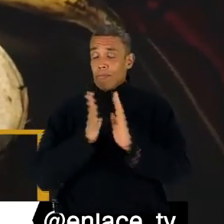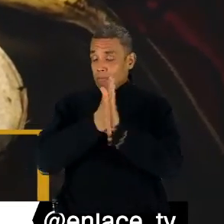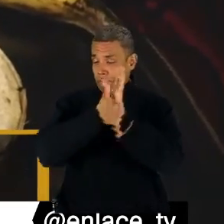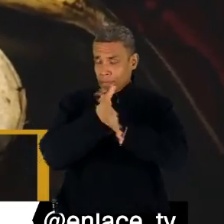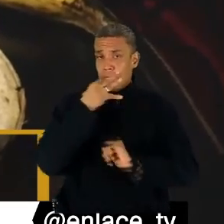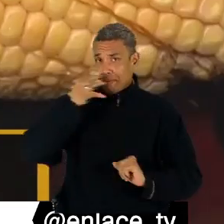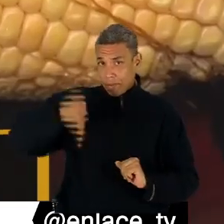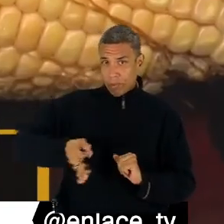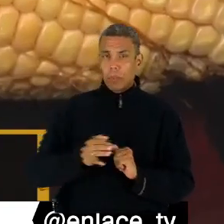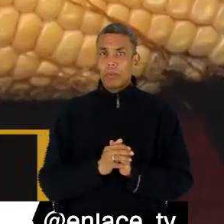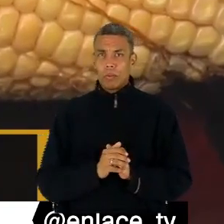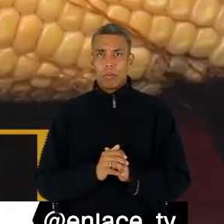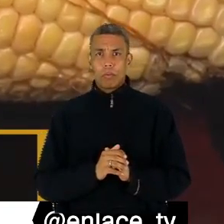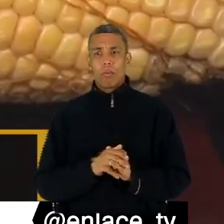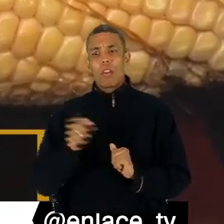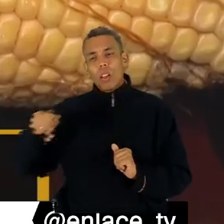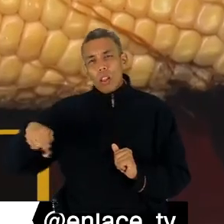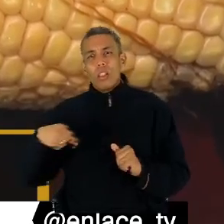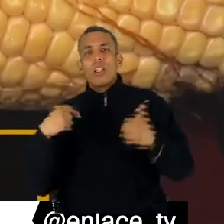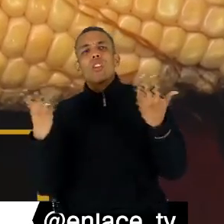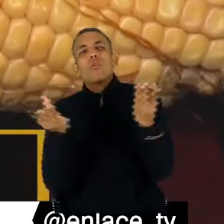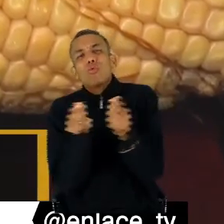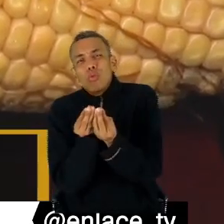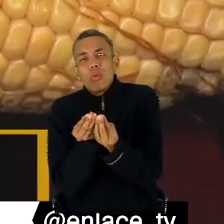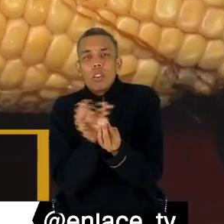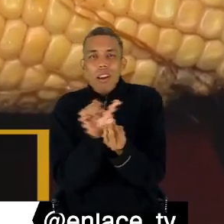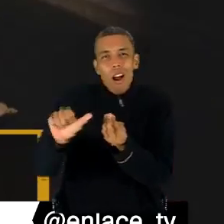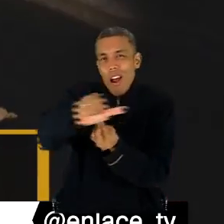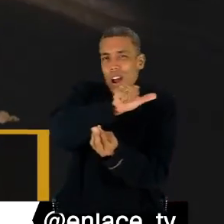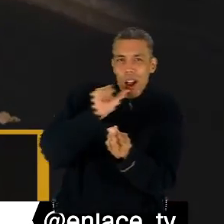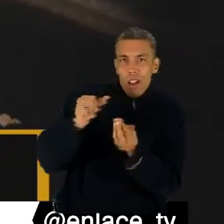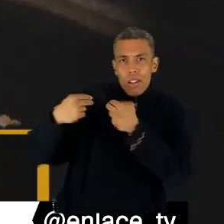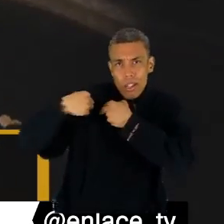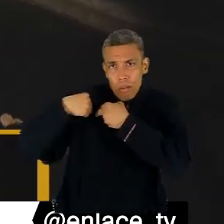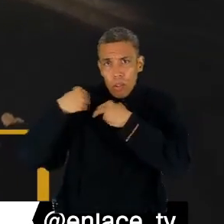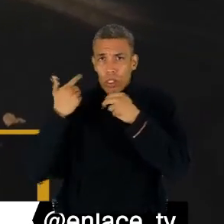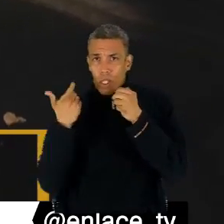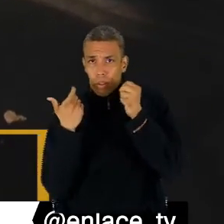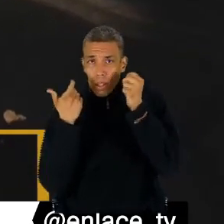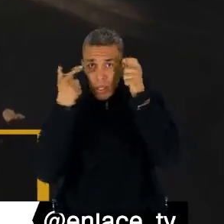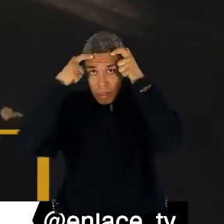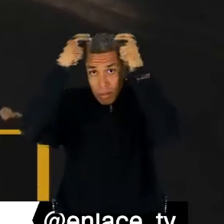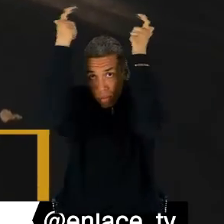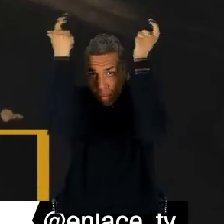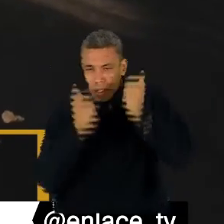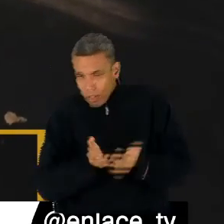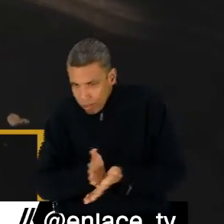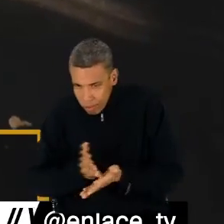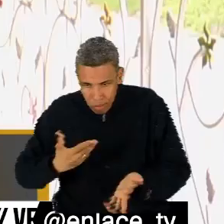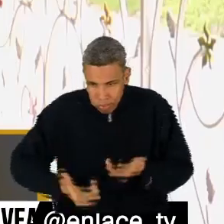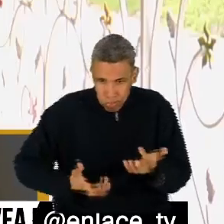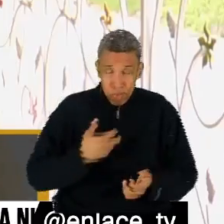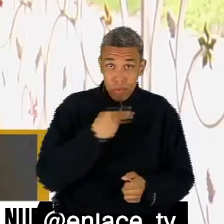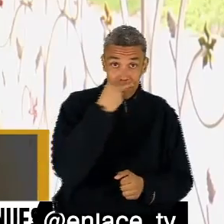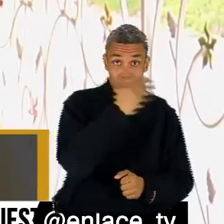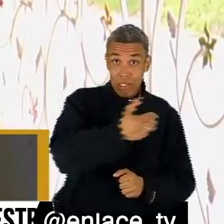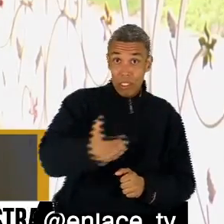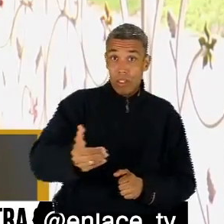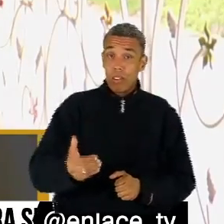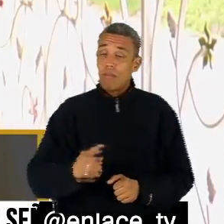vienen tratando las madres comunitarias a través de los alimentos que le vienen ofreciendo a las madres para los niños, el cual no